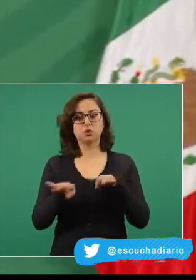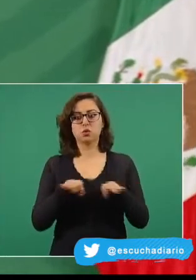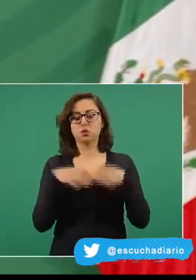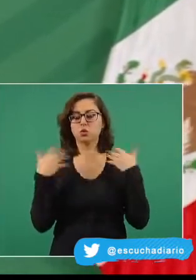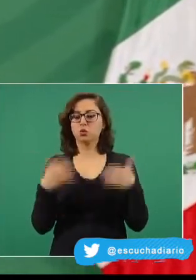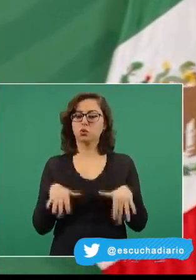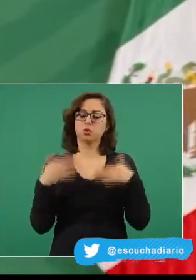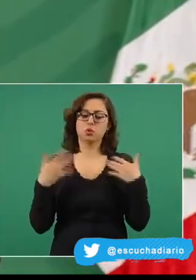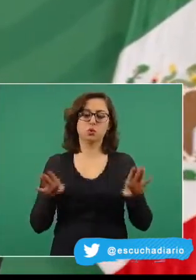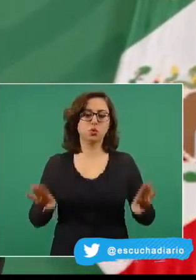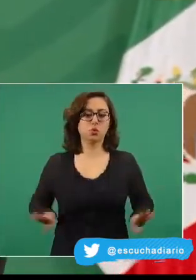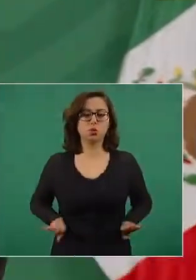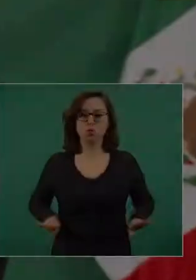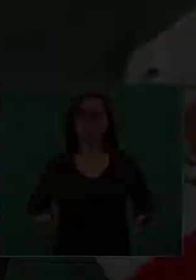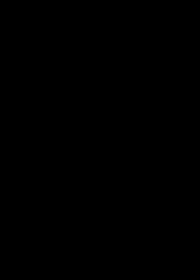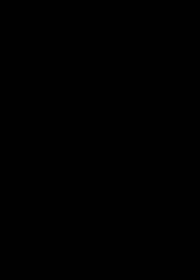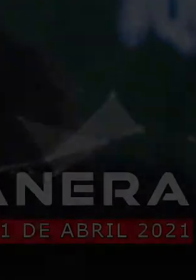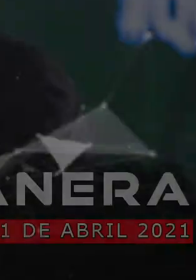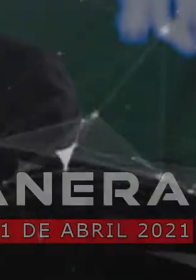basa en esta vacuna.